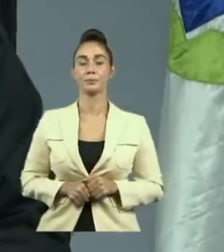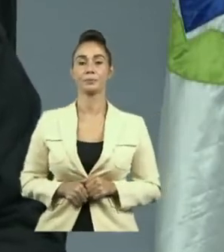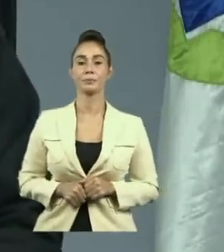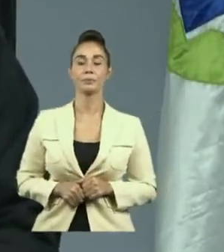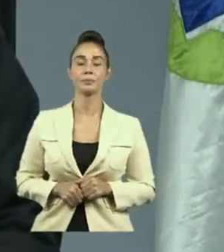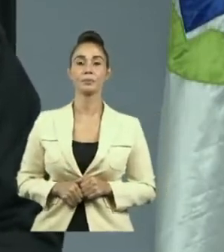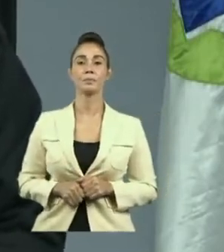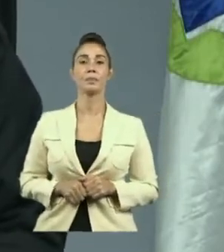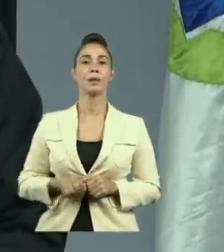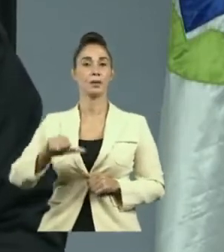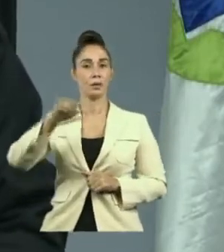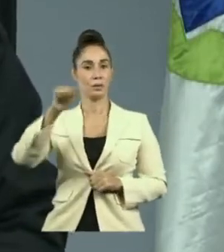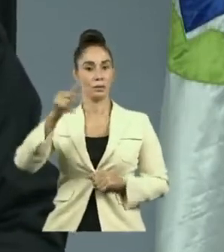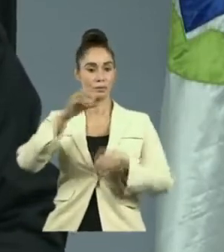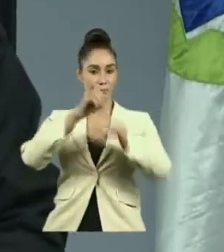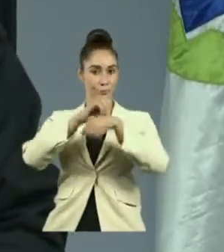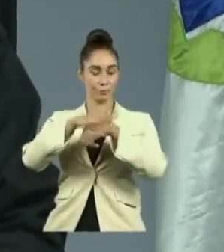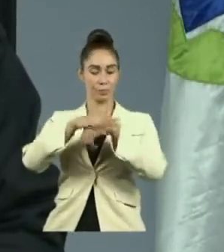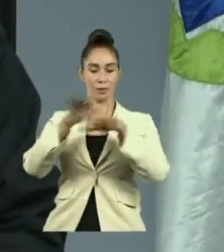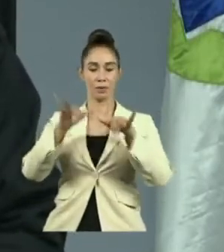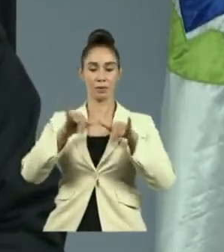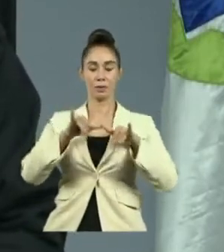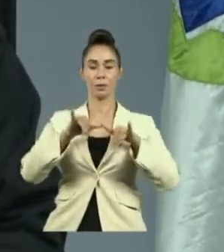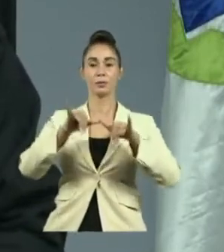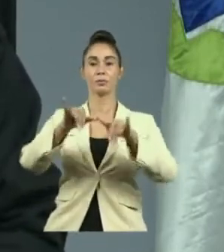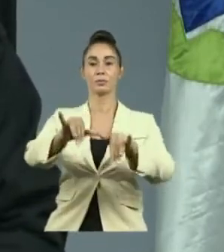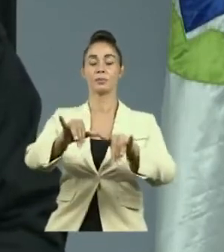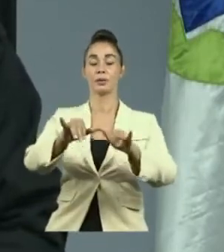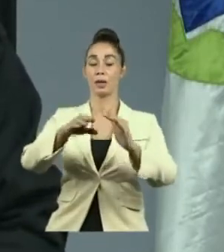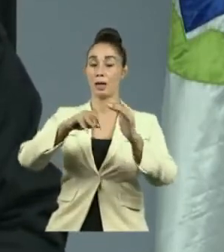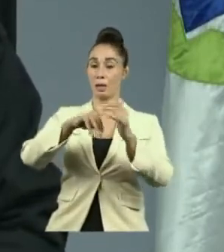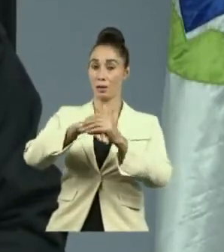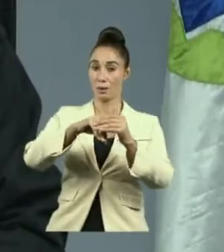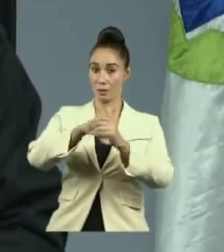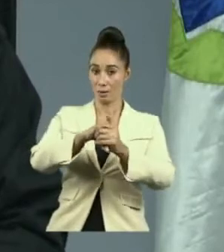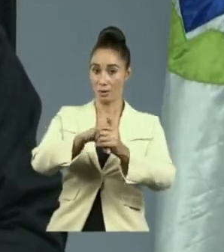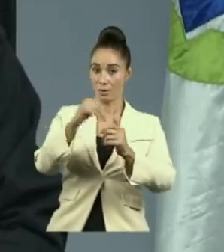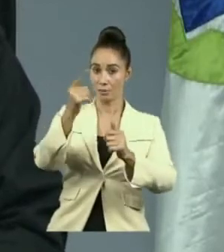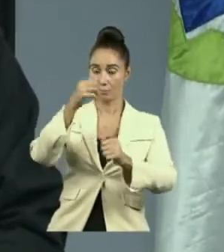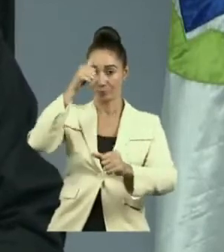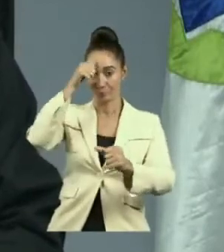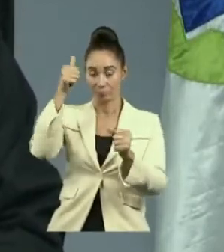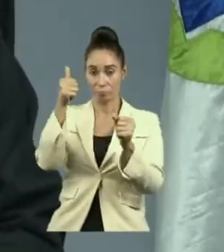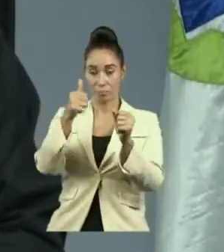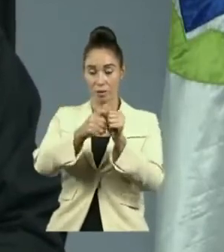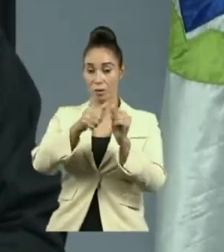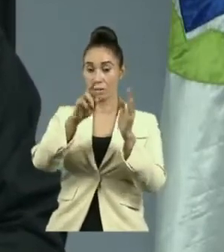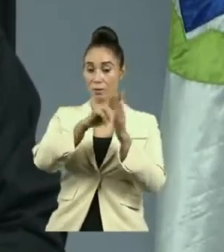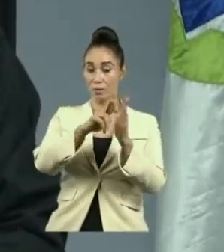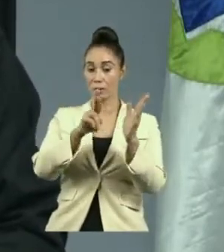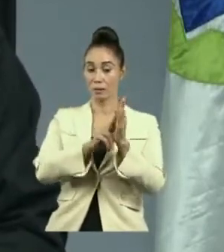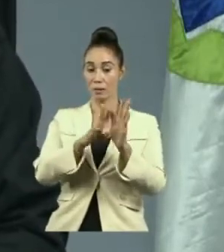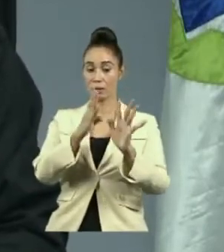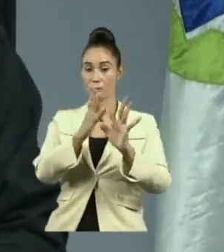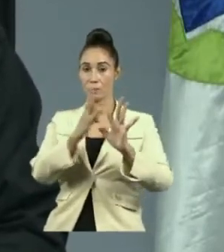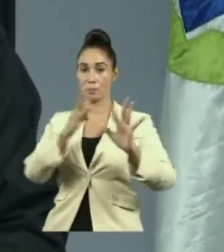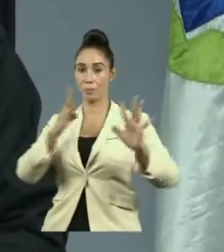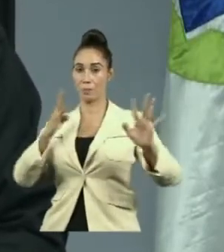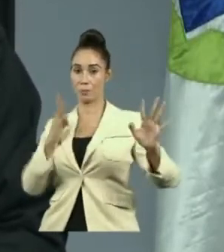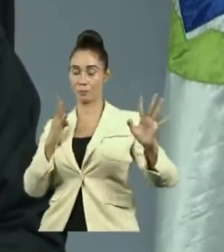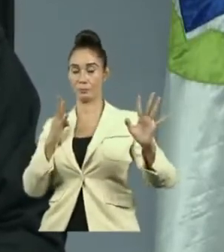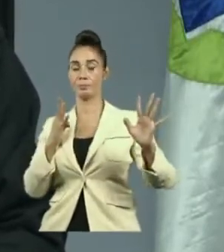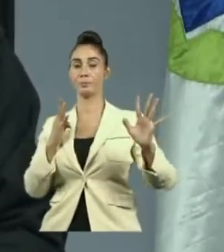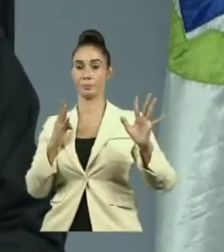supermercados bancos recordar las medidas de separación física